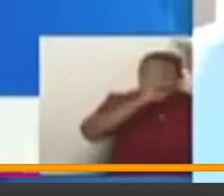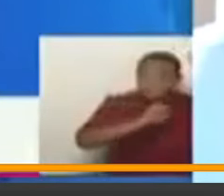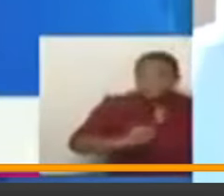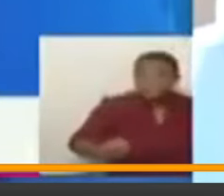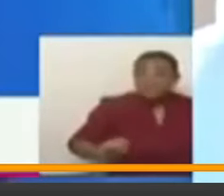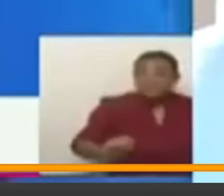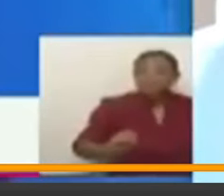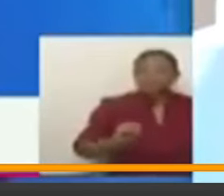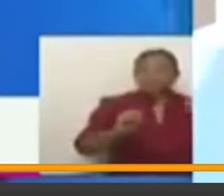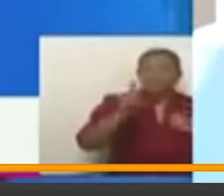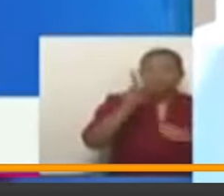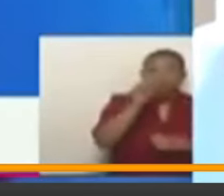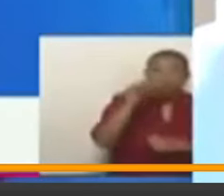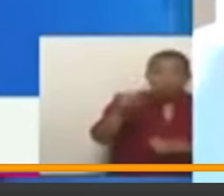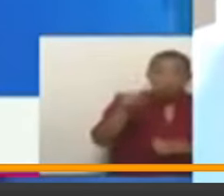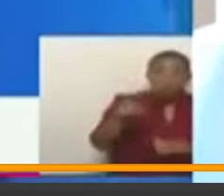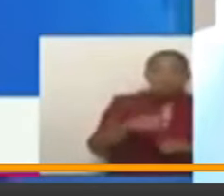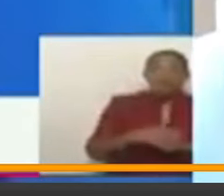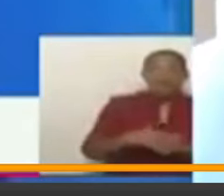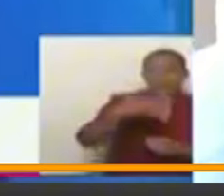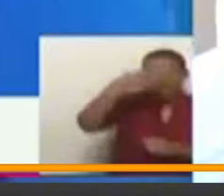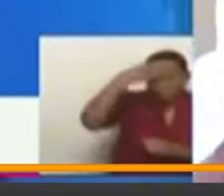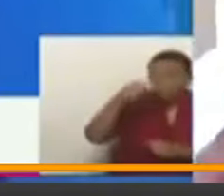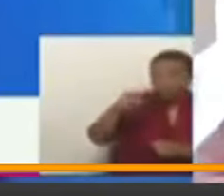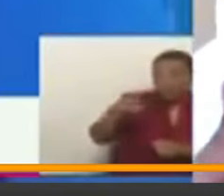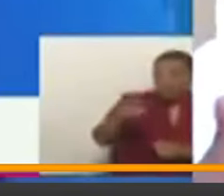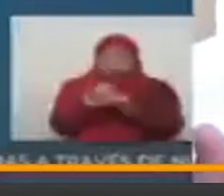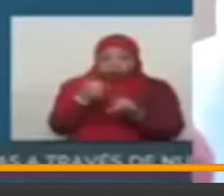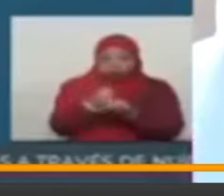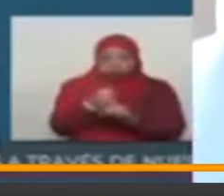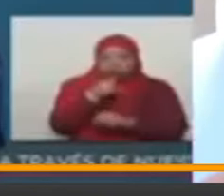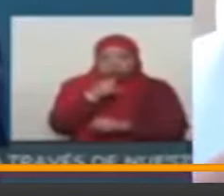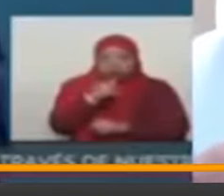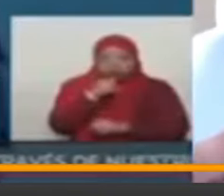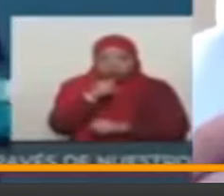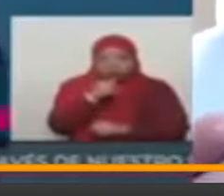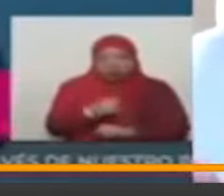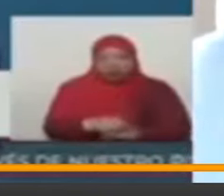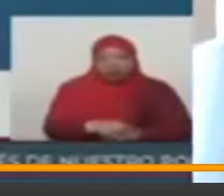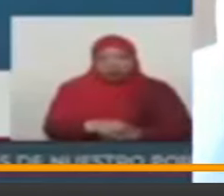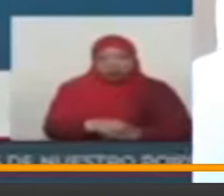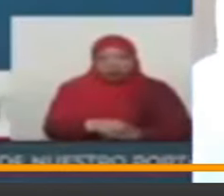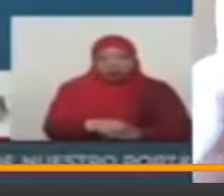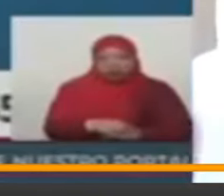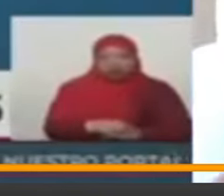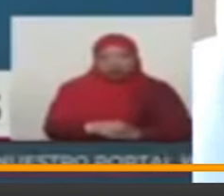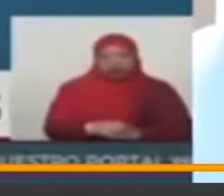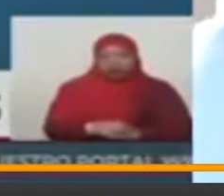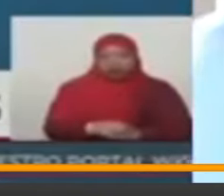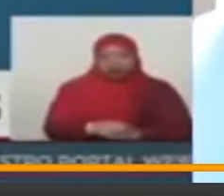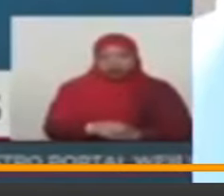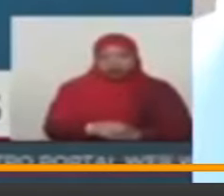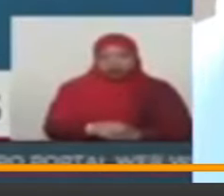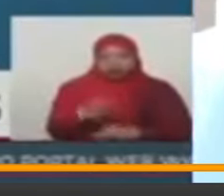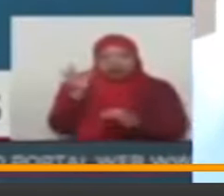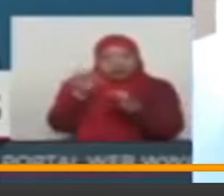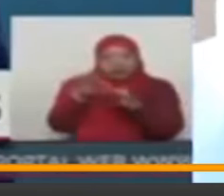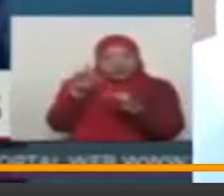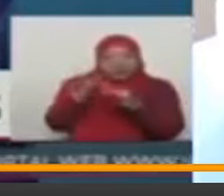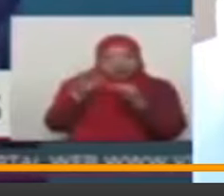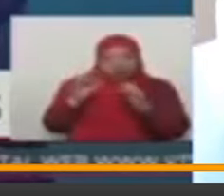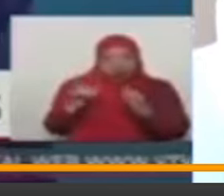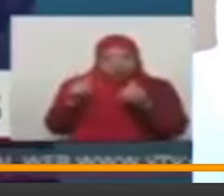represión que hay, existe, a través de una política de normalización